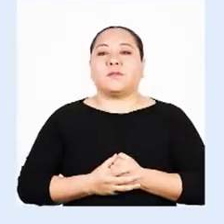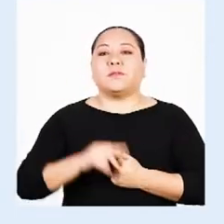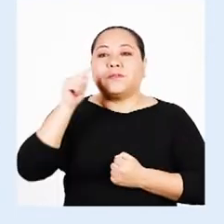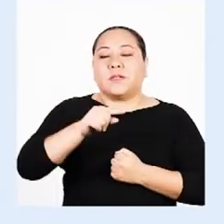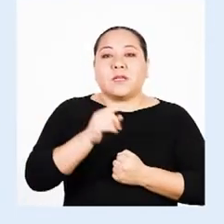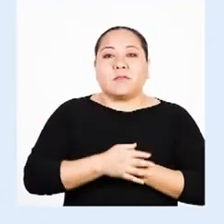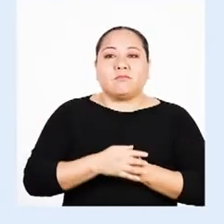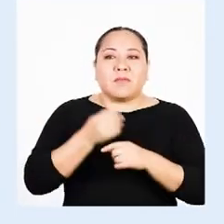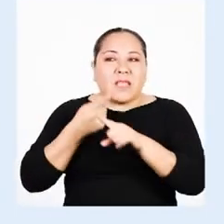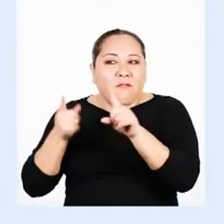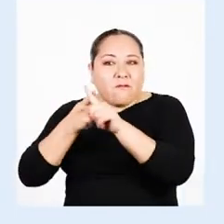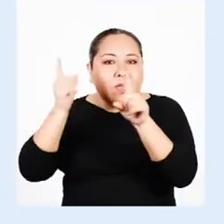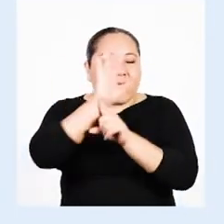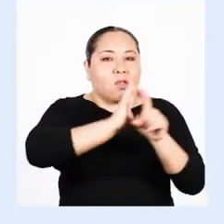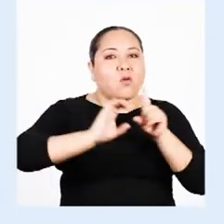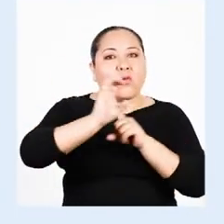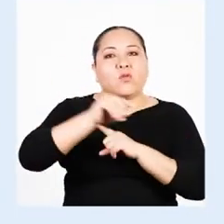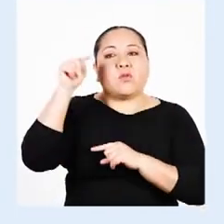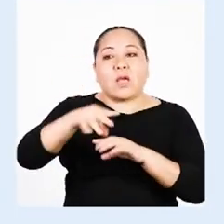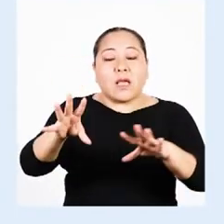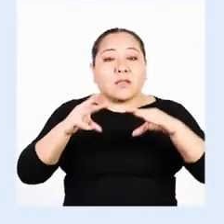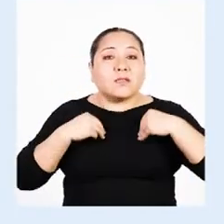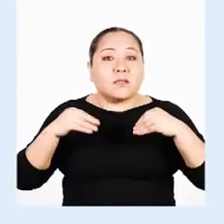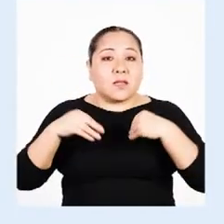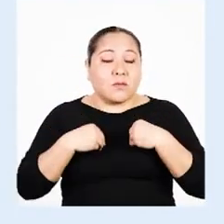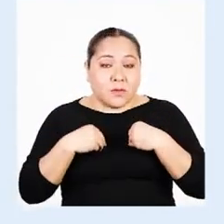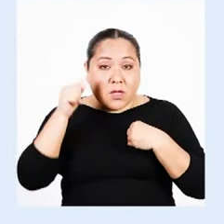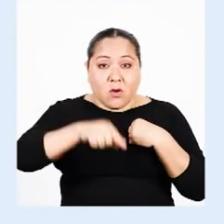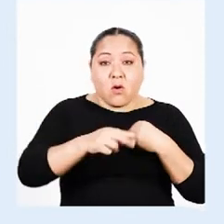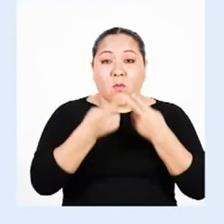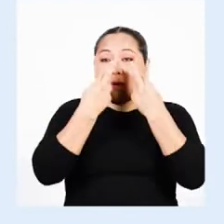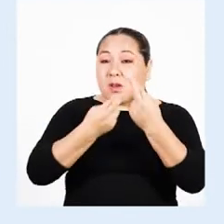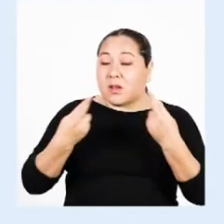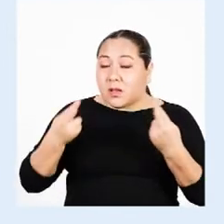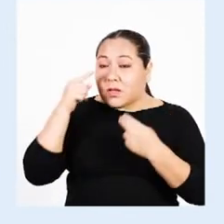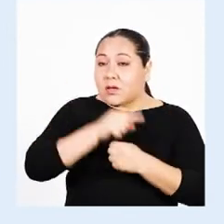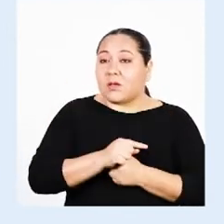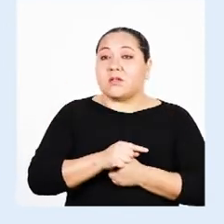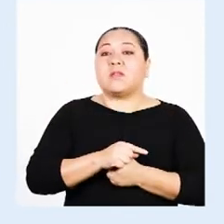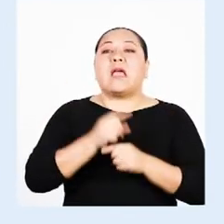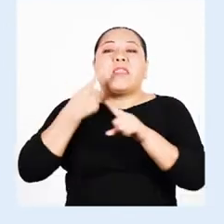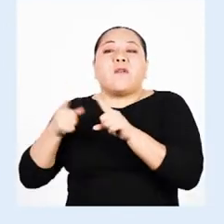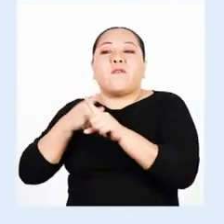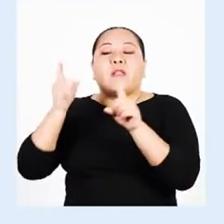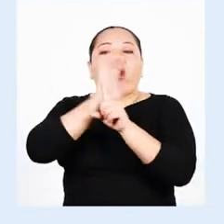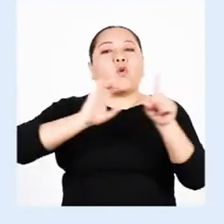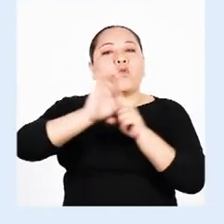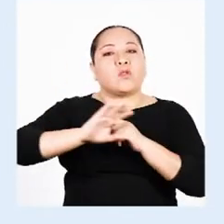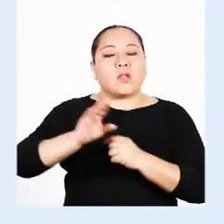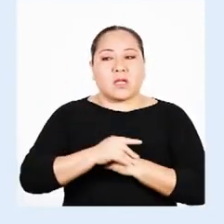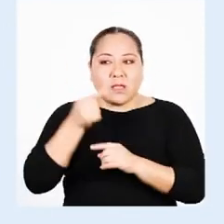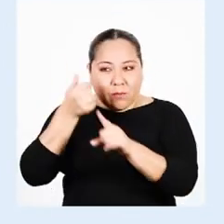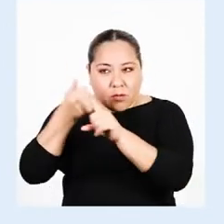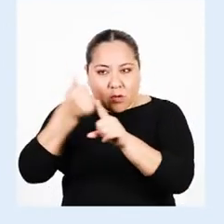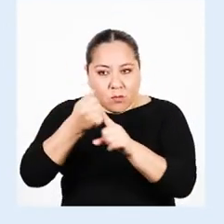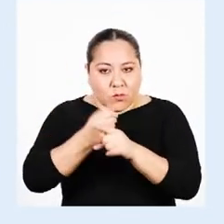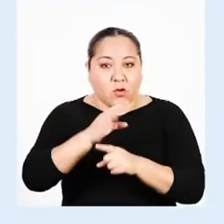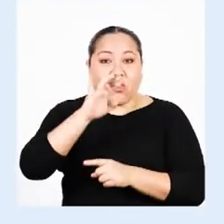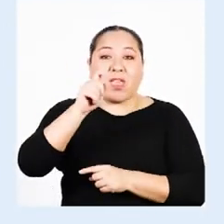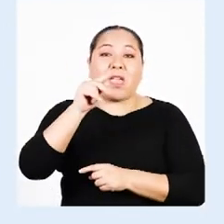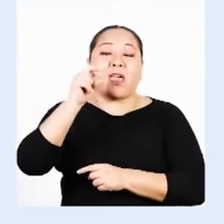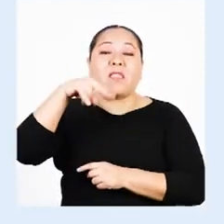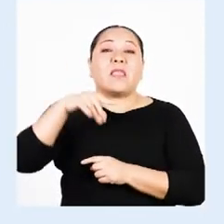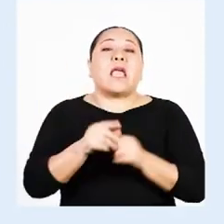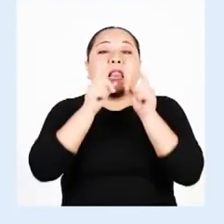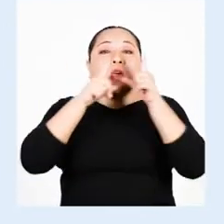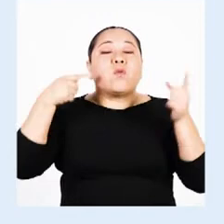desigualdades. La interculturalidad, que asume como riqueza la diversidad cultural, étnica y